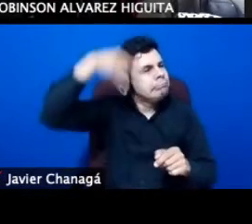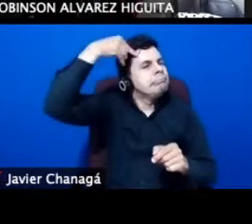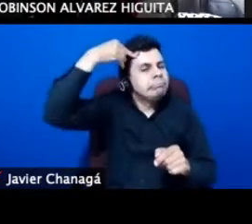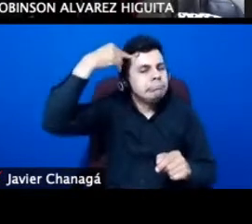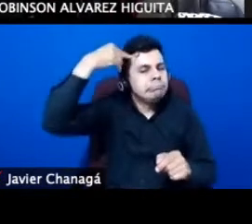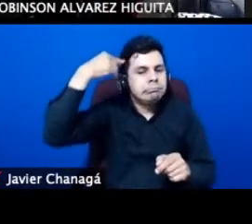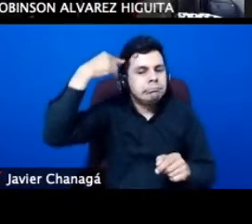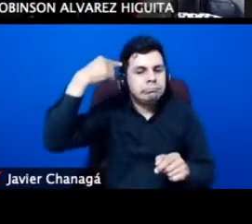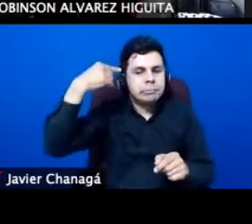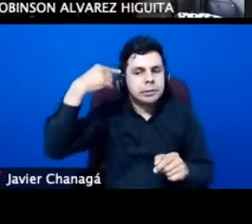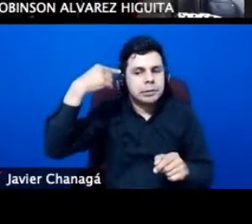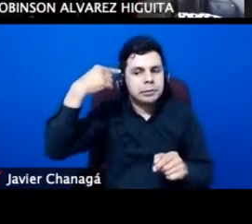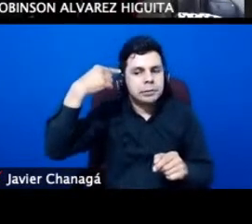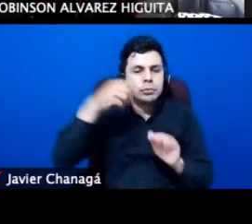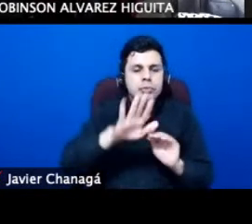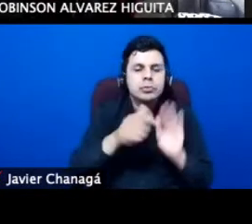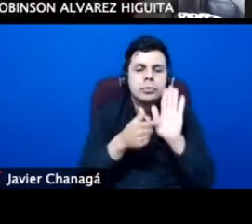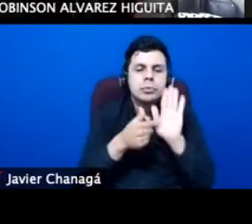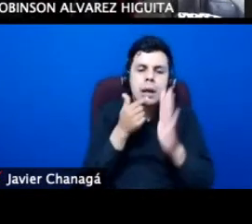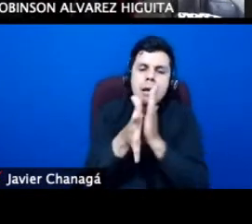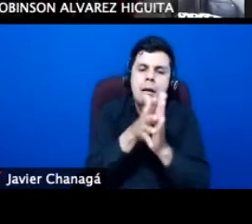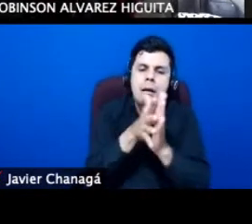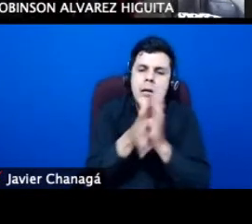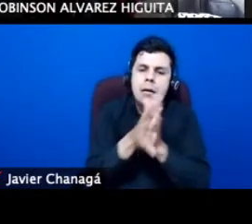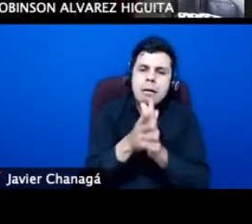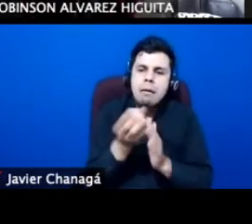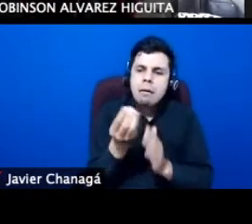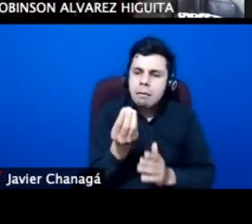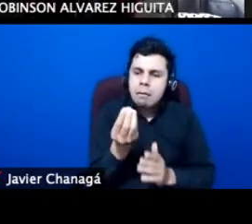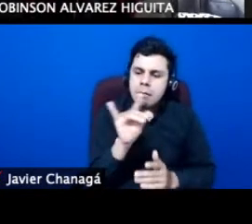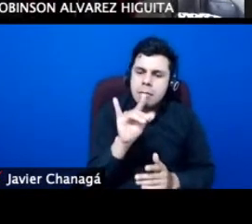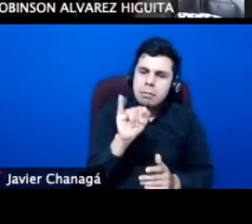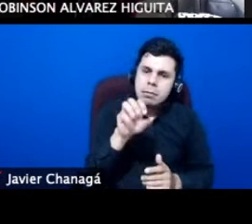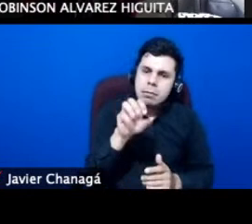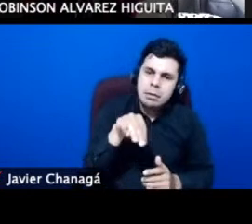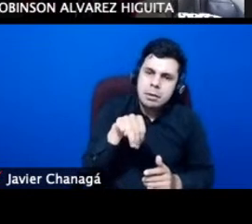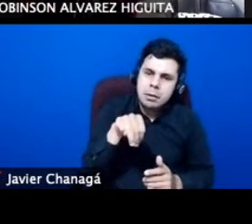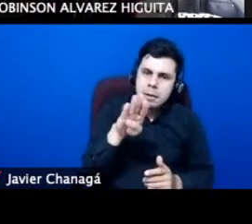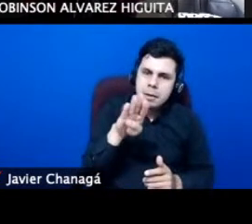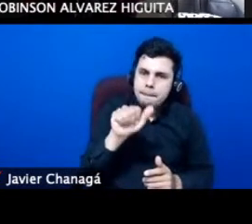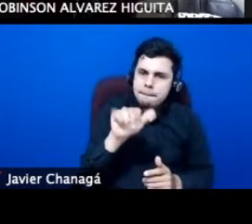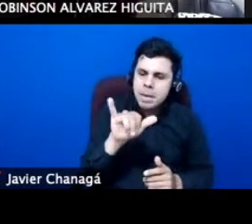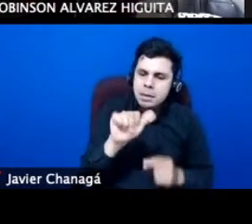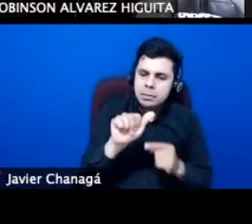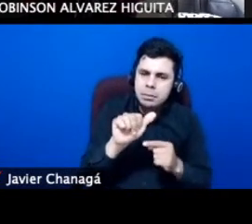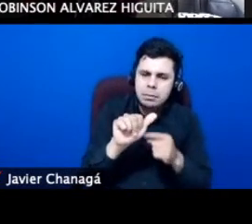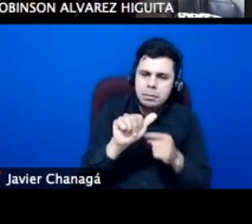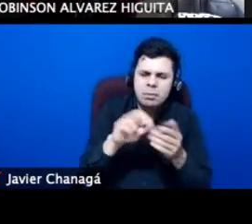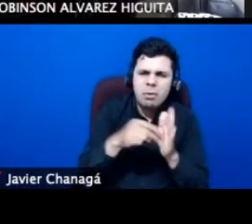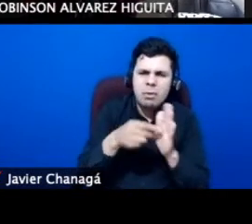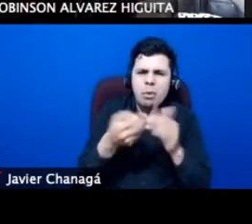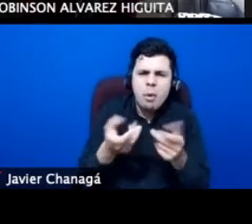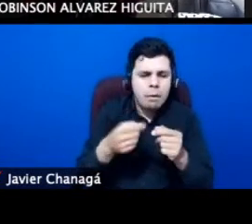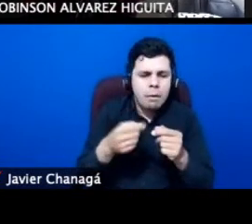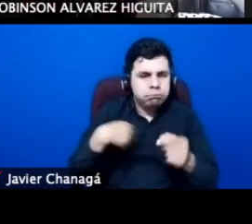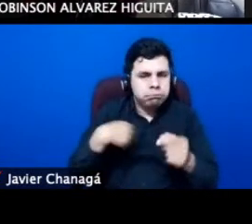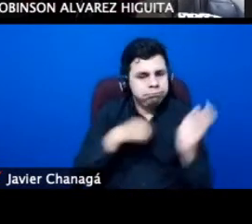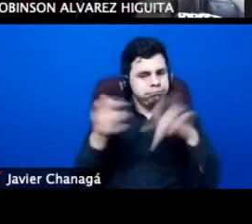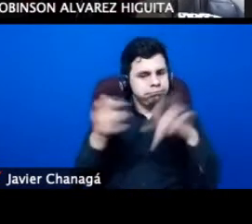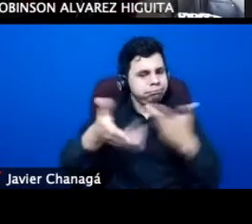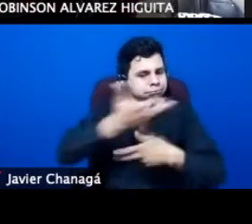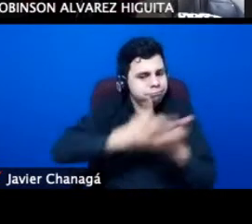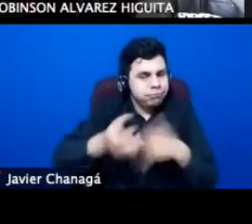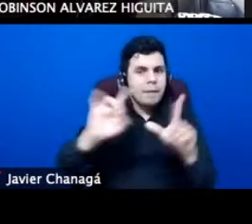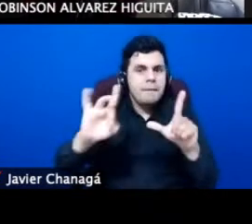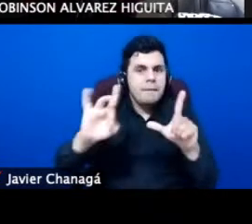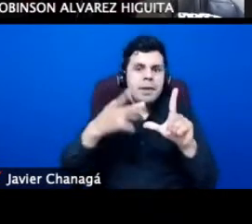Quimbayunos? Entonces, tuvimos que realizar este festival o este encuentro de manera virtual, y fue muy